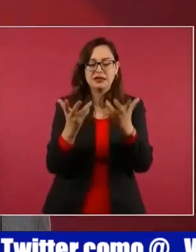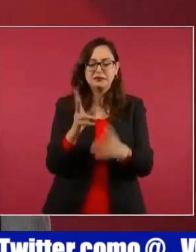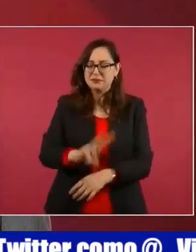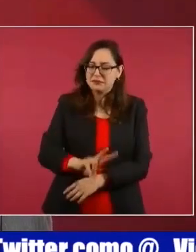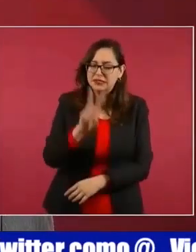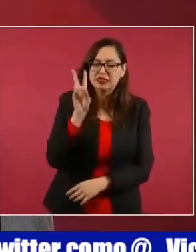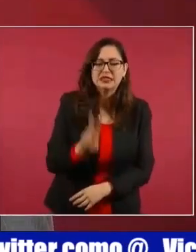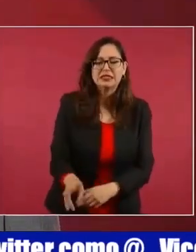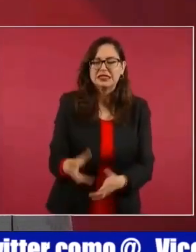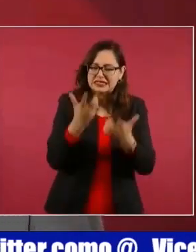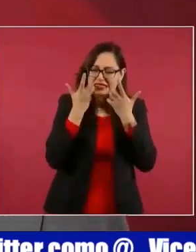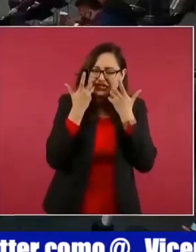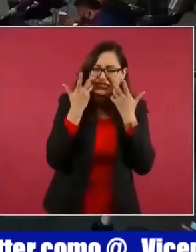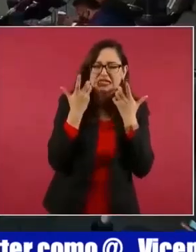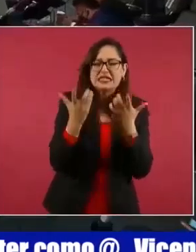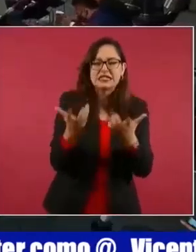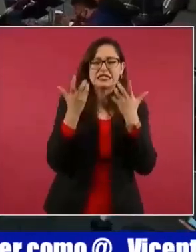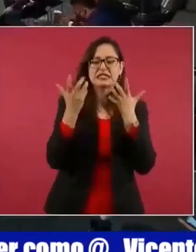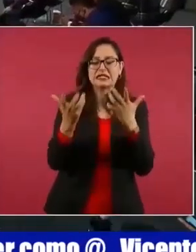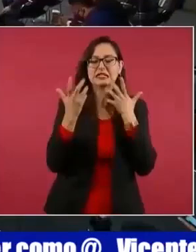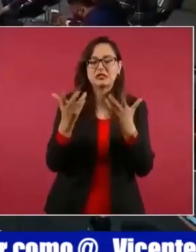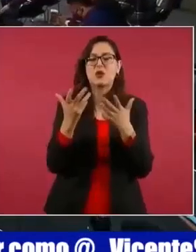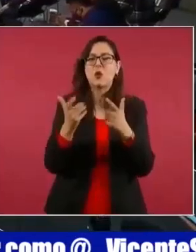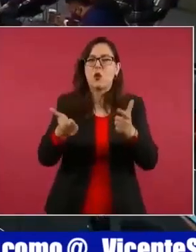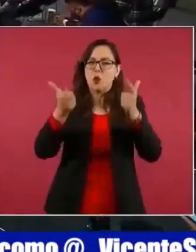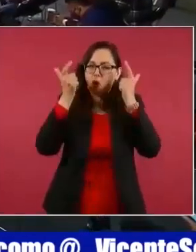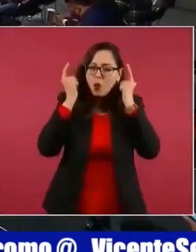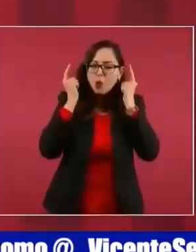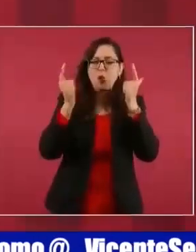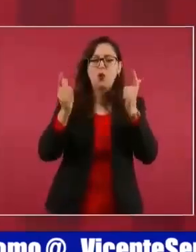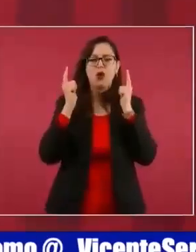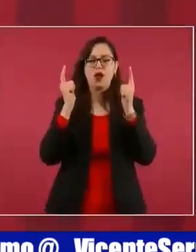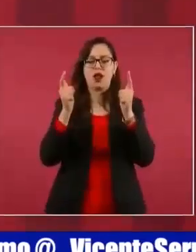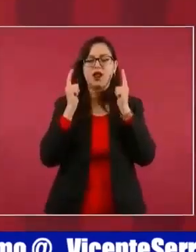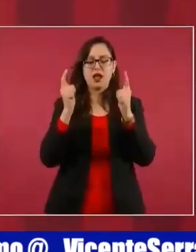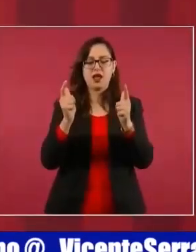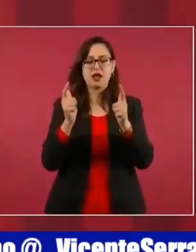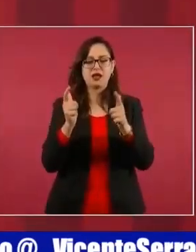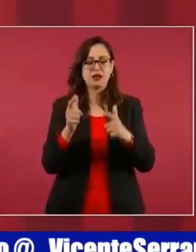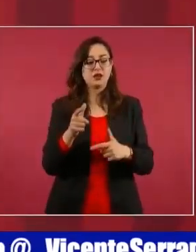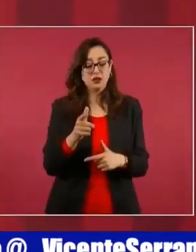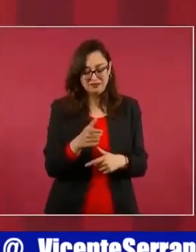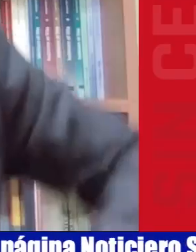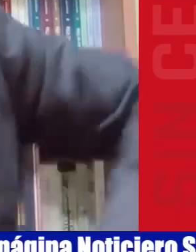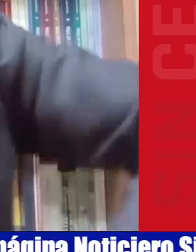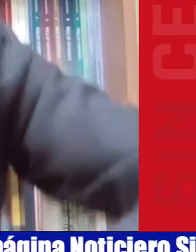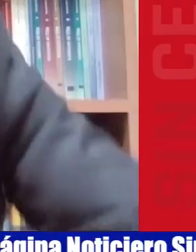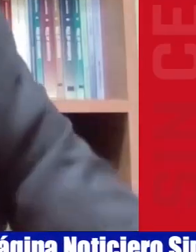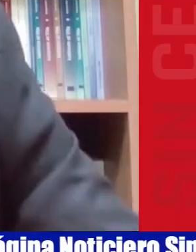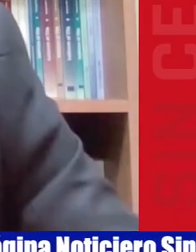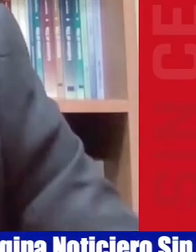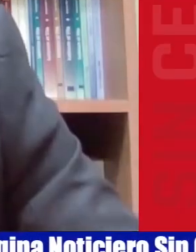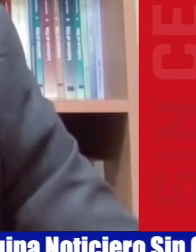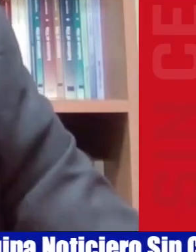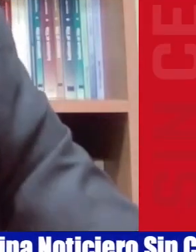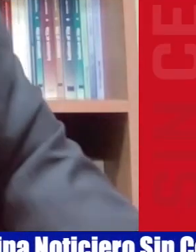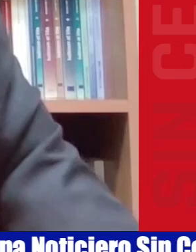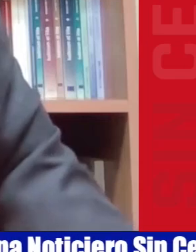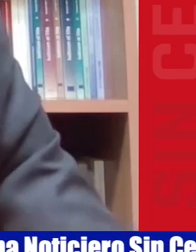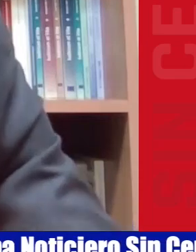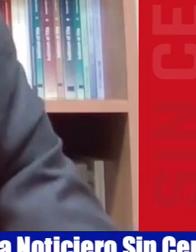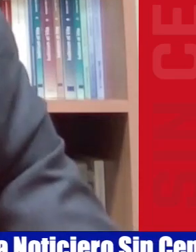al Ejecutivo porque se expone a la crítica, se expone a los cuestionamientos. Y hay dos cosas muy importantes que le cuestionó